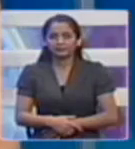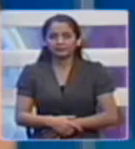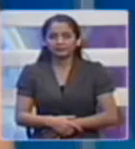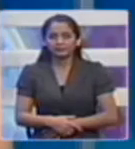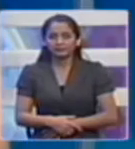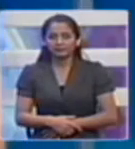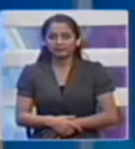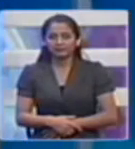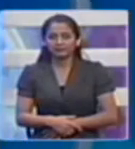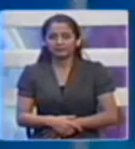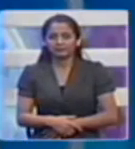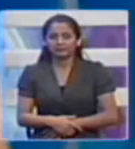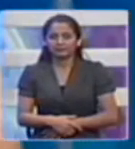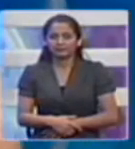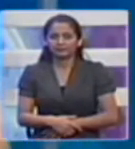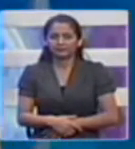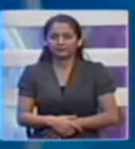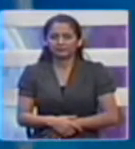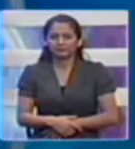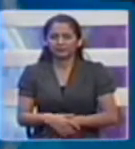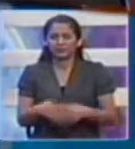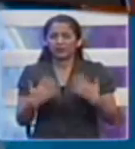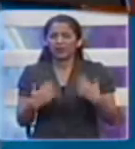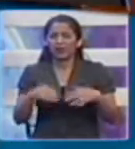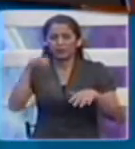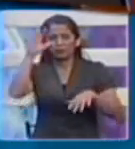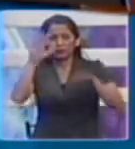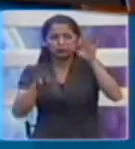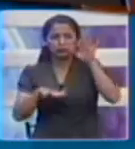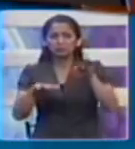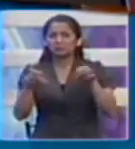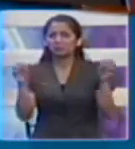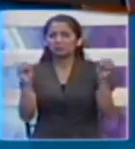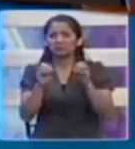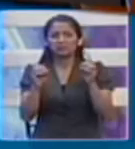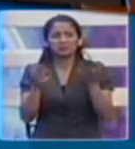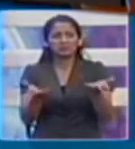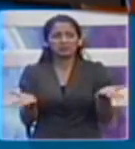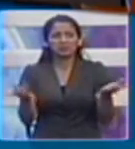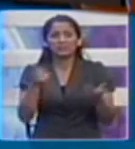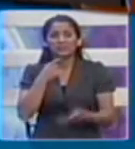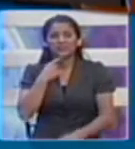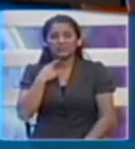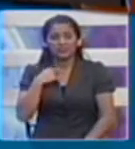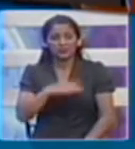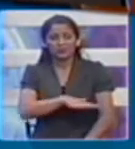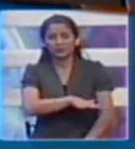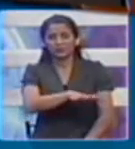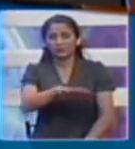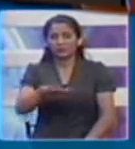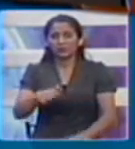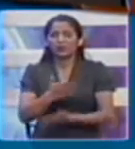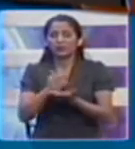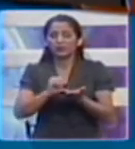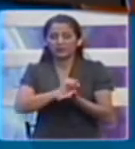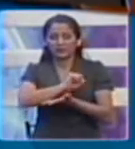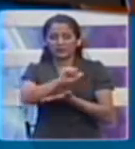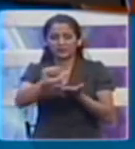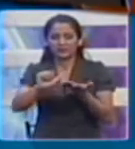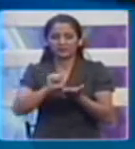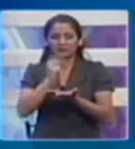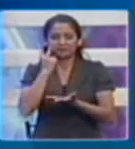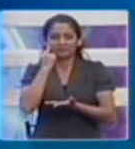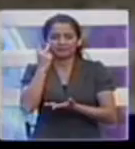prolongada sequía por la falta de lluvias preocupa a la región austral de nuestro país. Los detalles en la siguiente nota.